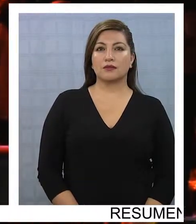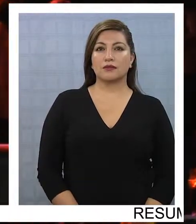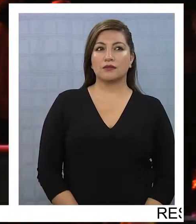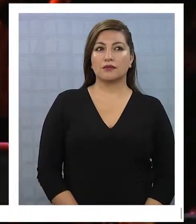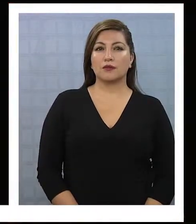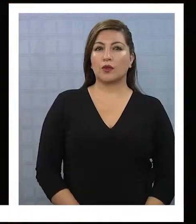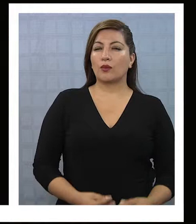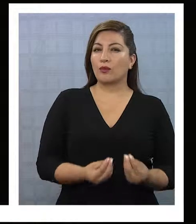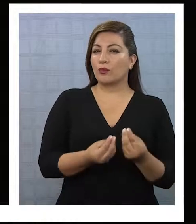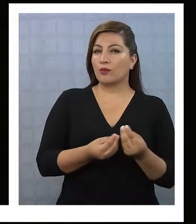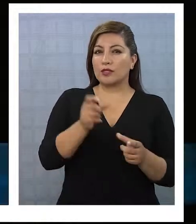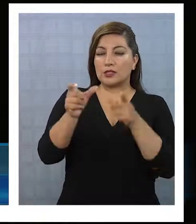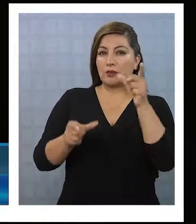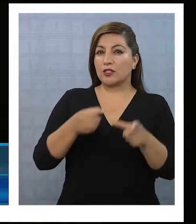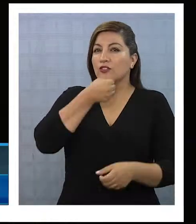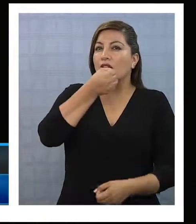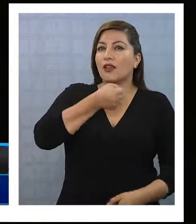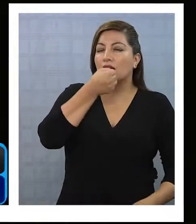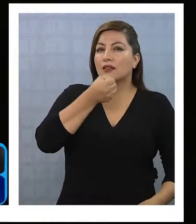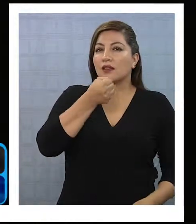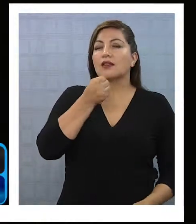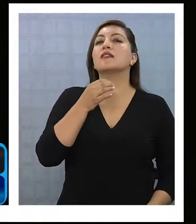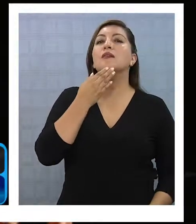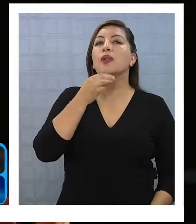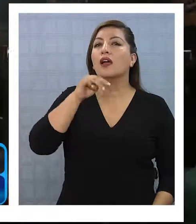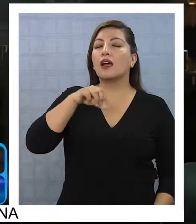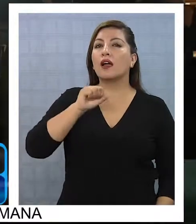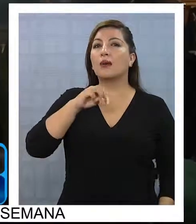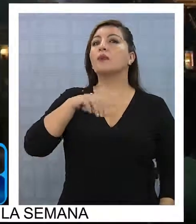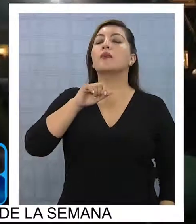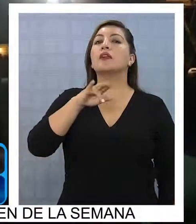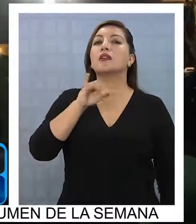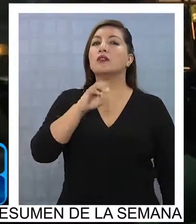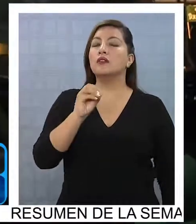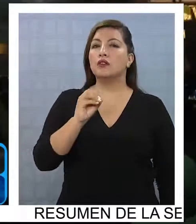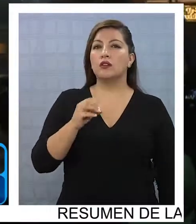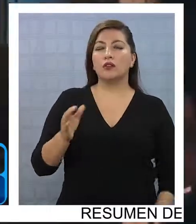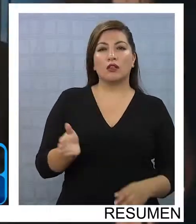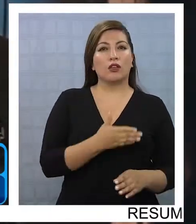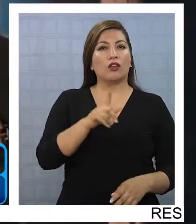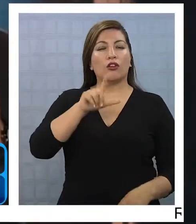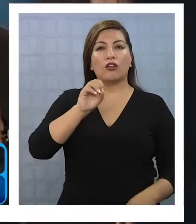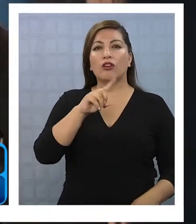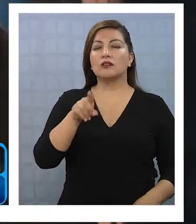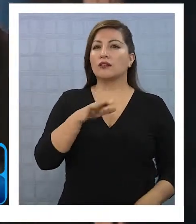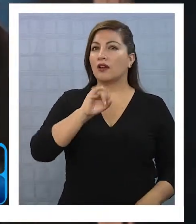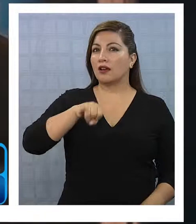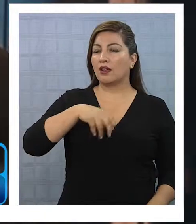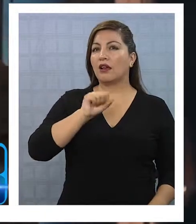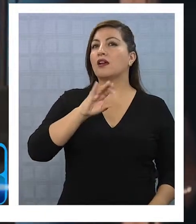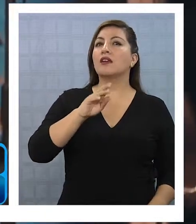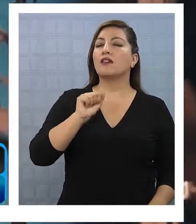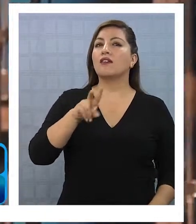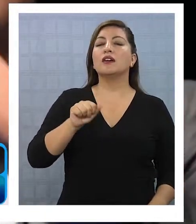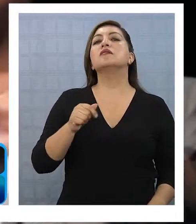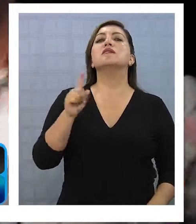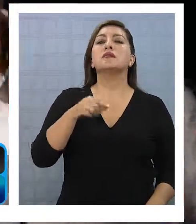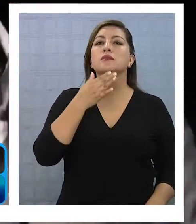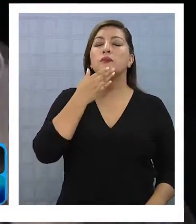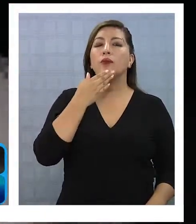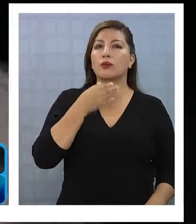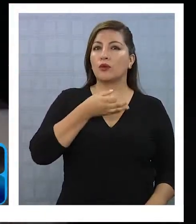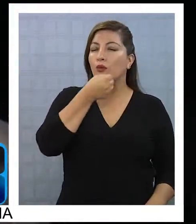Con una parrilla de artistas que incluye a Américo, Los Jaibas, Los Ángeles Negros, Megapuesta y Dino Gordillo,